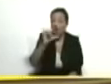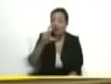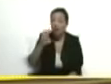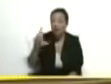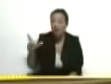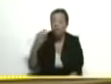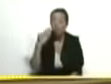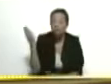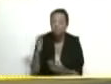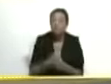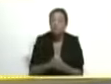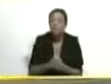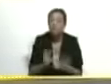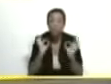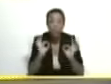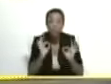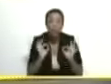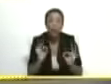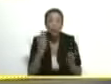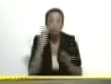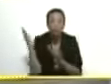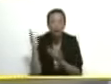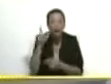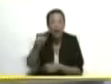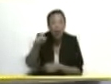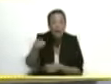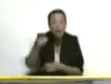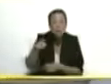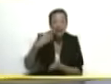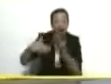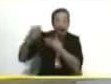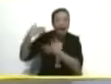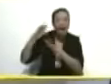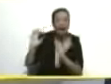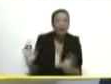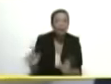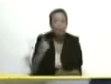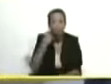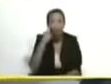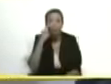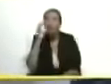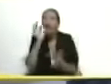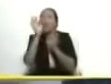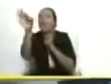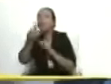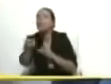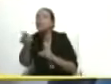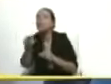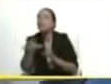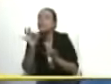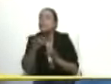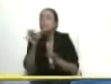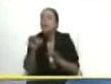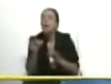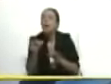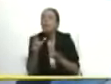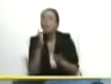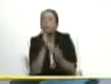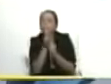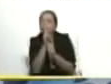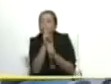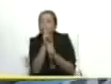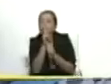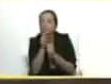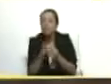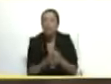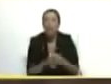Soto Rojas. Y allí atrás está, y lo veo siempre en la clandestinidad,